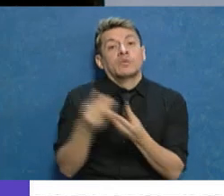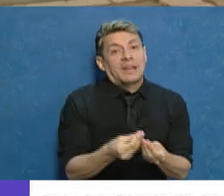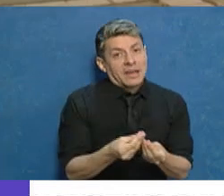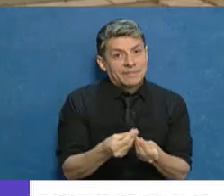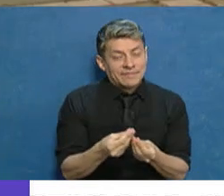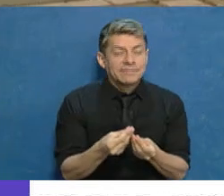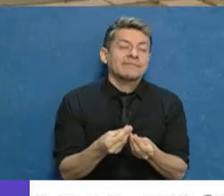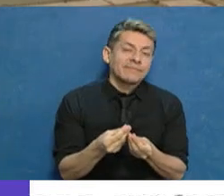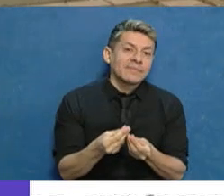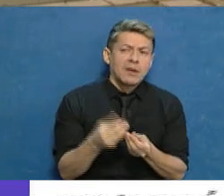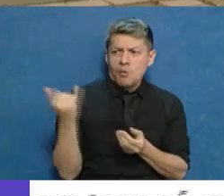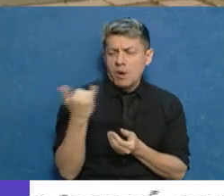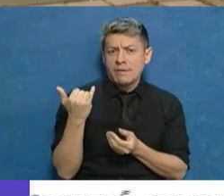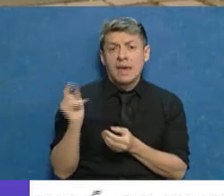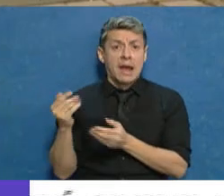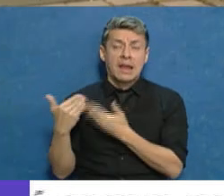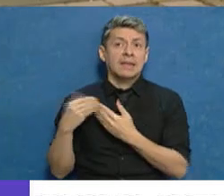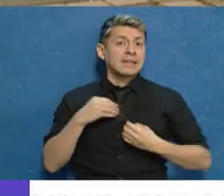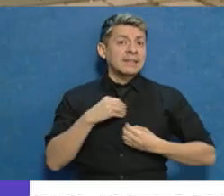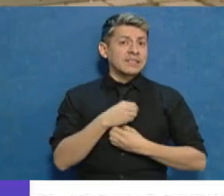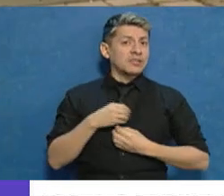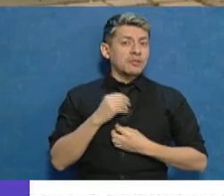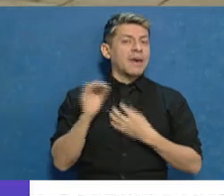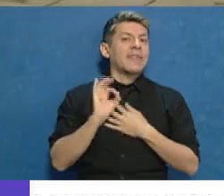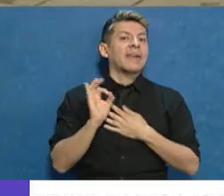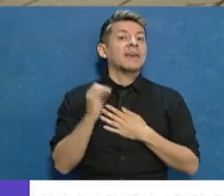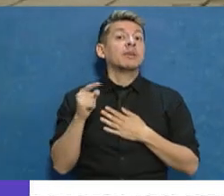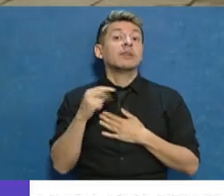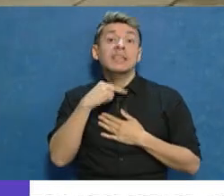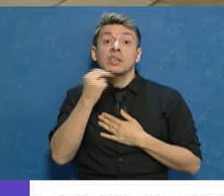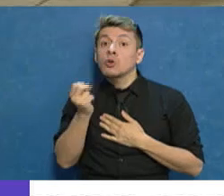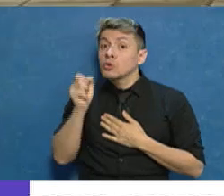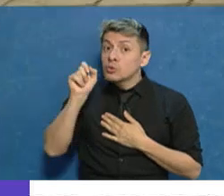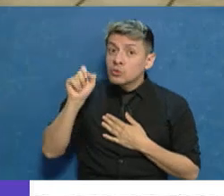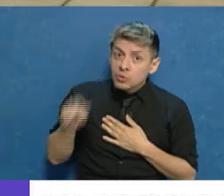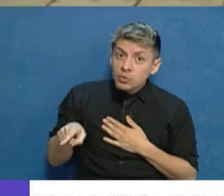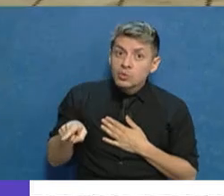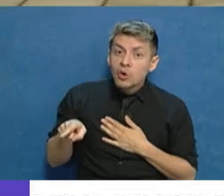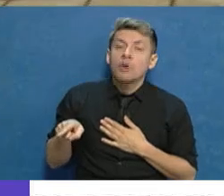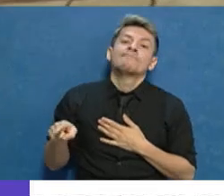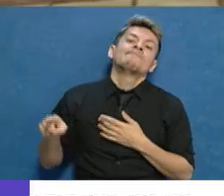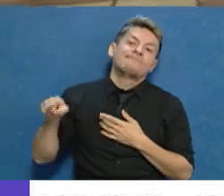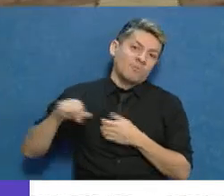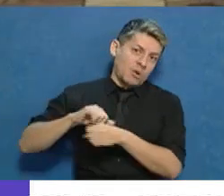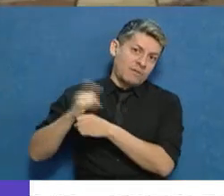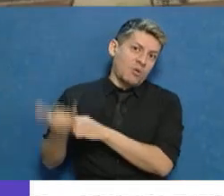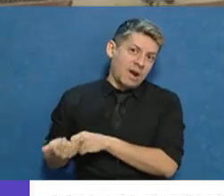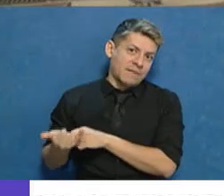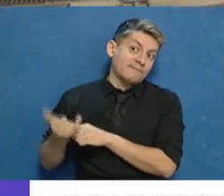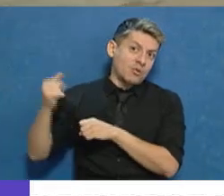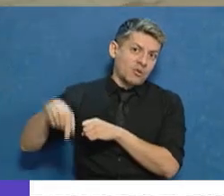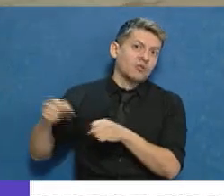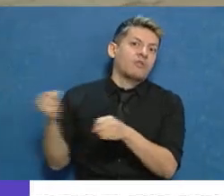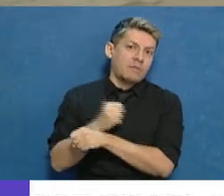jueves, sin síntomas, pero tiene su hijo como nexo, y hoy ha dado positivo el